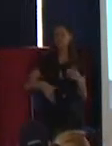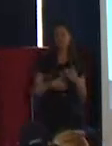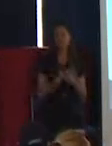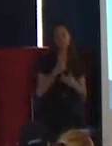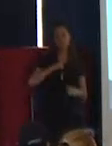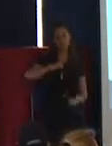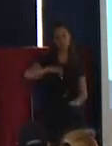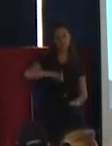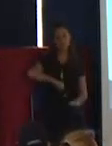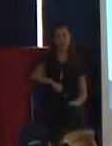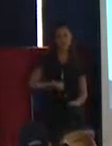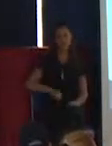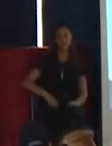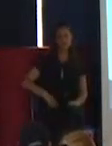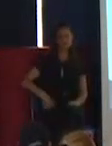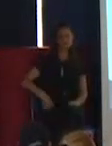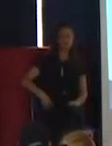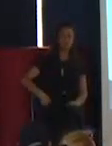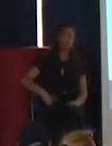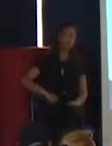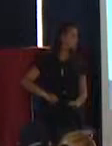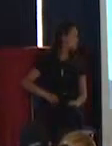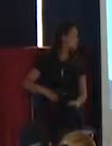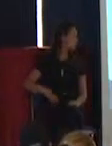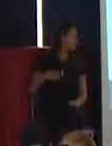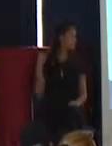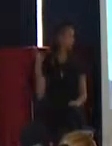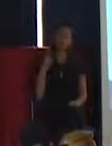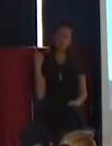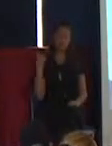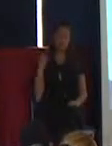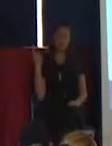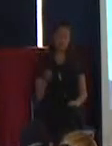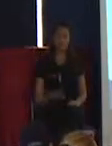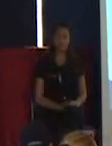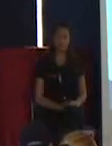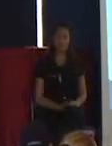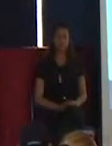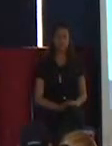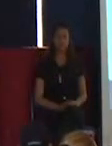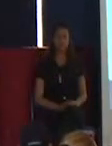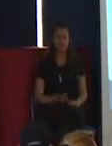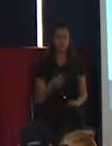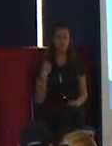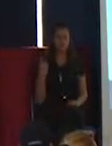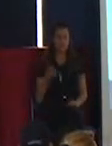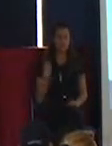propagan dentro de esta ley.